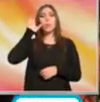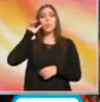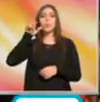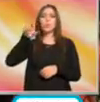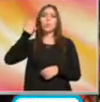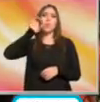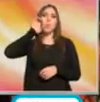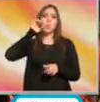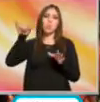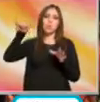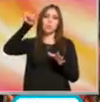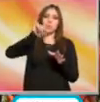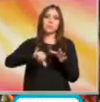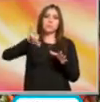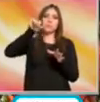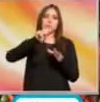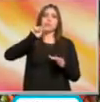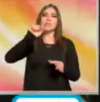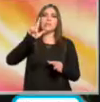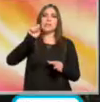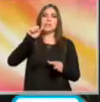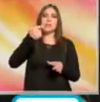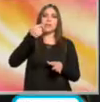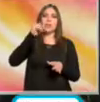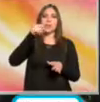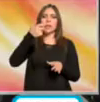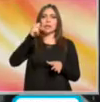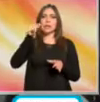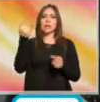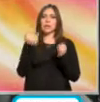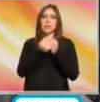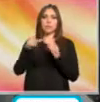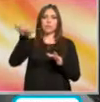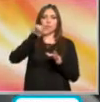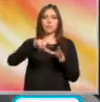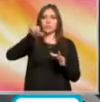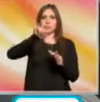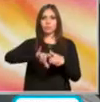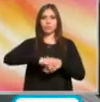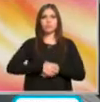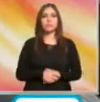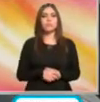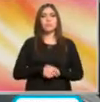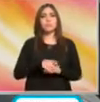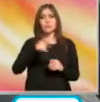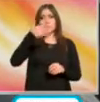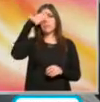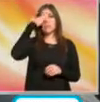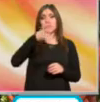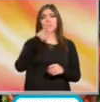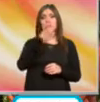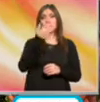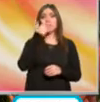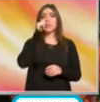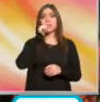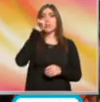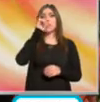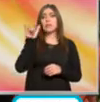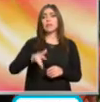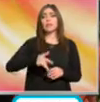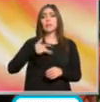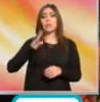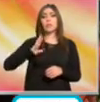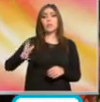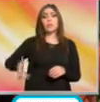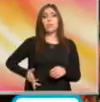lo vertemos, lo mezclamos. Ok, ¿Tú sabías, chef, que este platillo los italianos se sienten muy orgullosos de él por